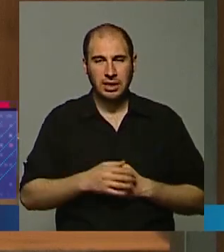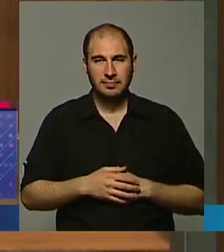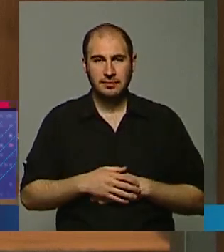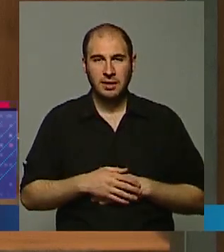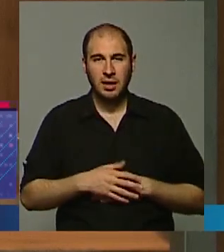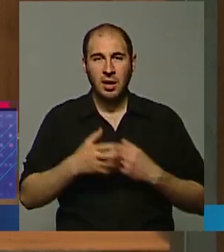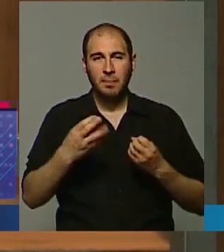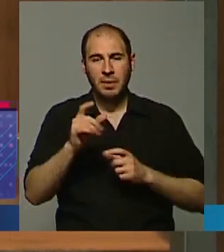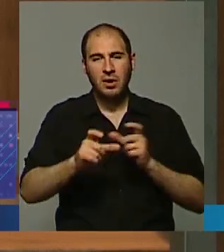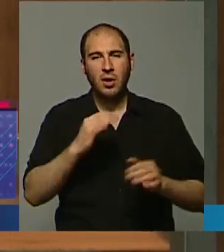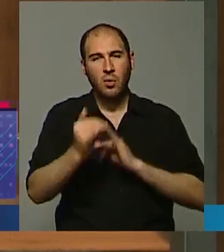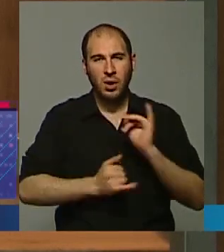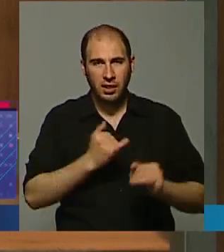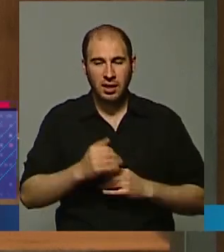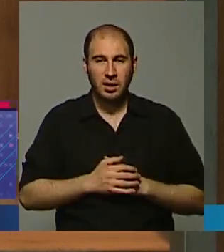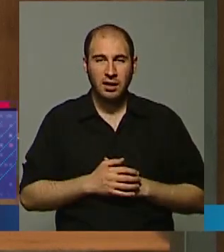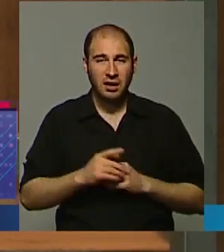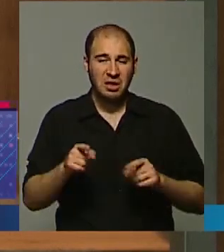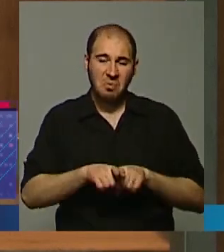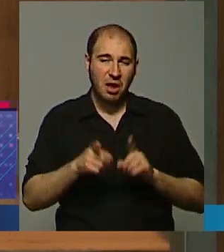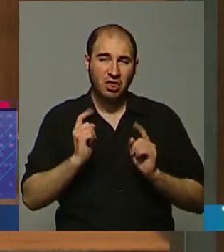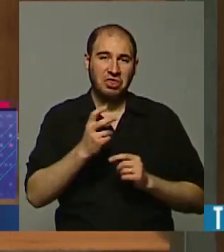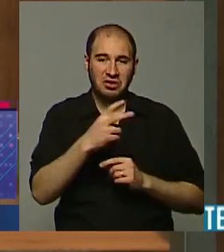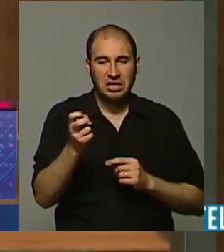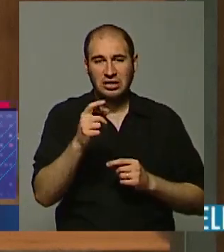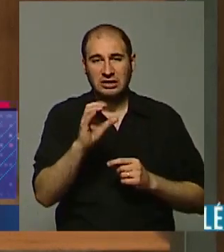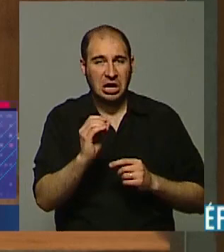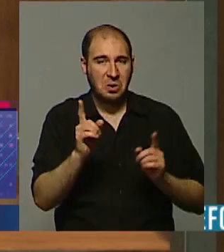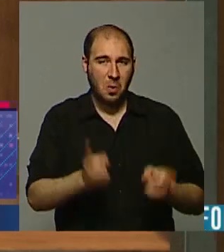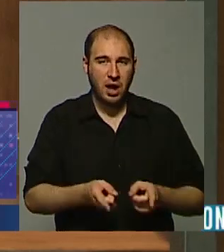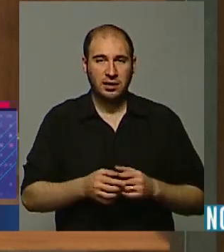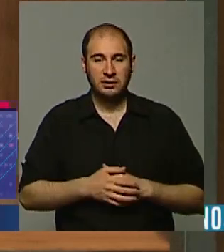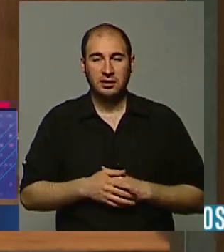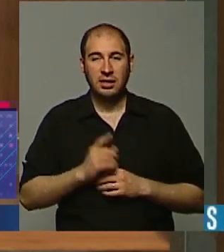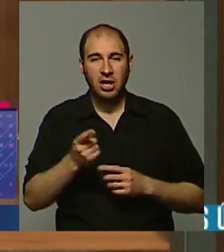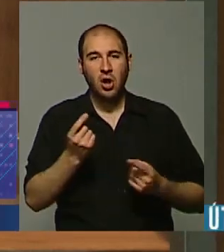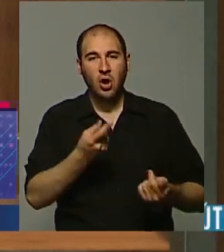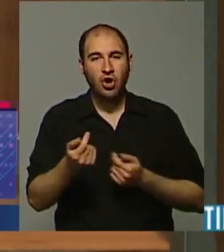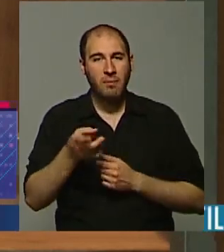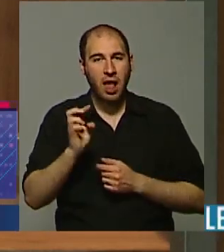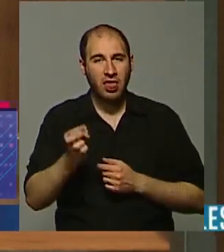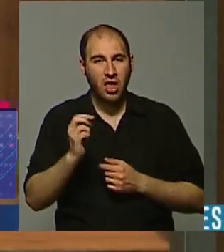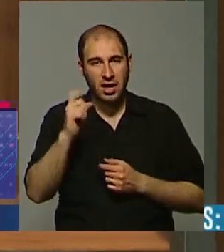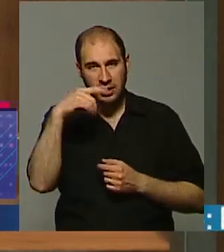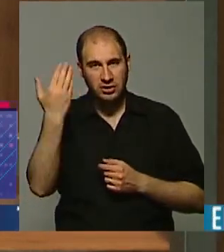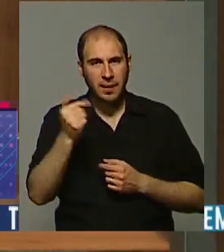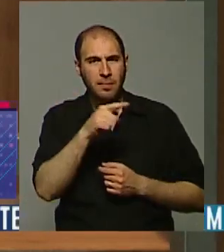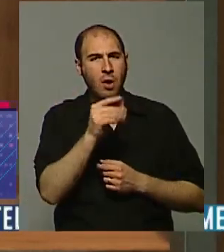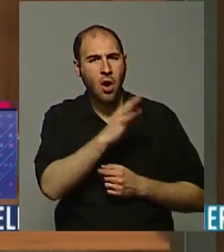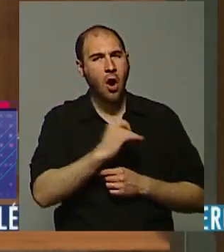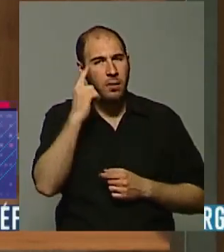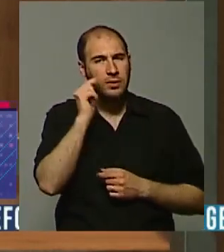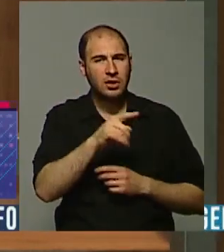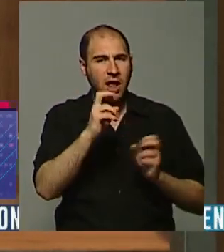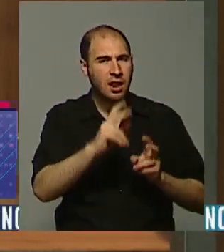vos, porque muchos dicen, bueno, era lo mismo decir 200 que cero, esto de la compra de la divisa extranjera. ¿Cuál es tu opinión,